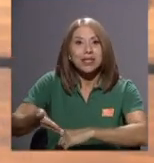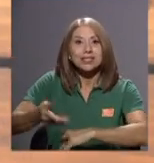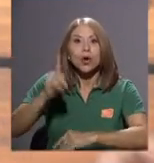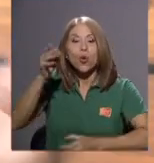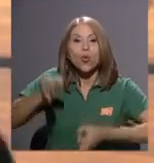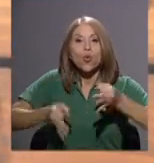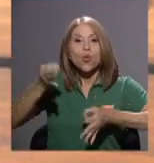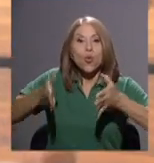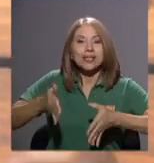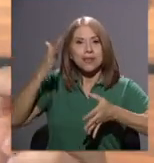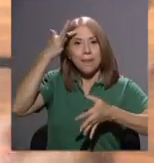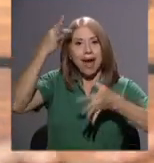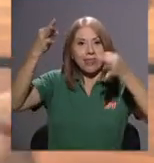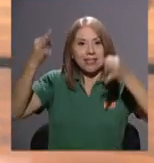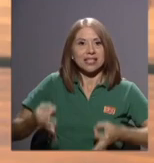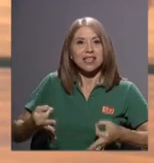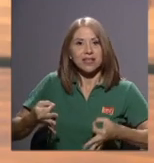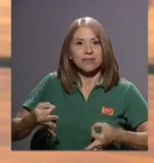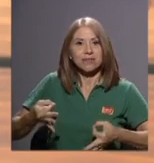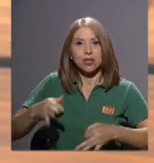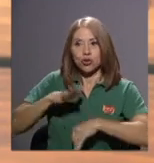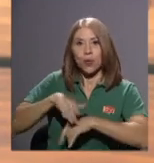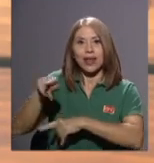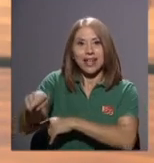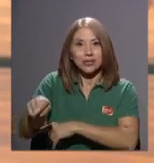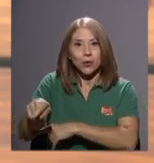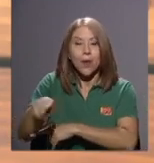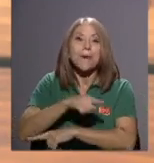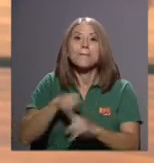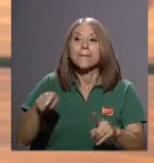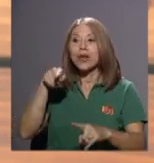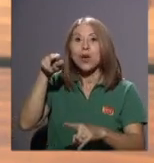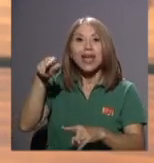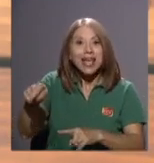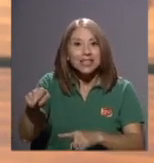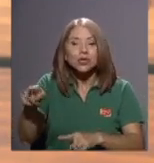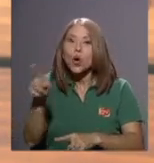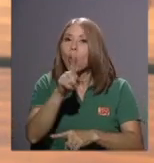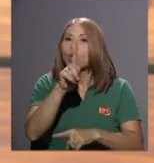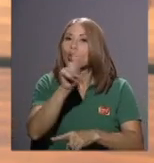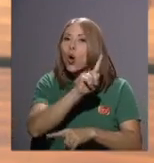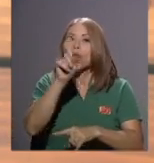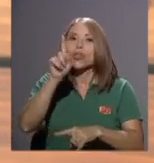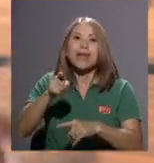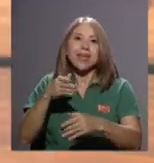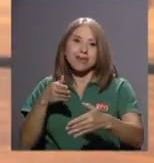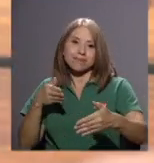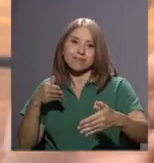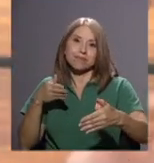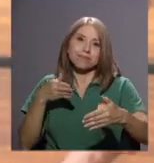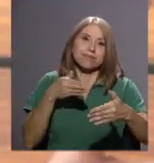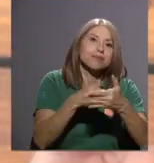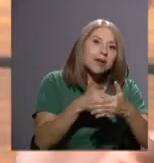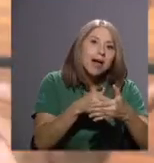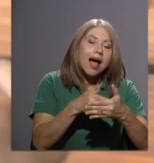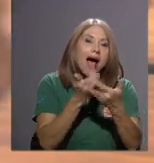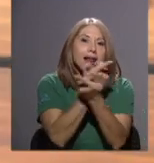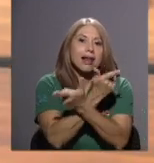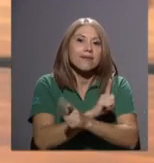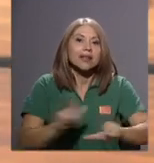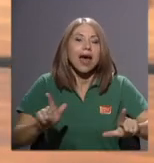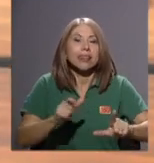pero tomando en cuenta que no genere esta remoción de contenido un daño irreparable, irreversible a la libertad de prensa o